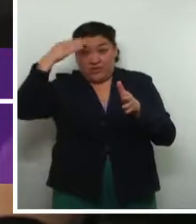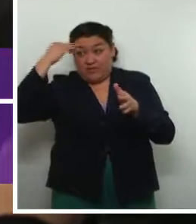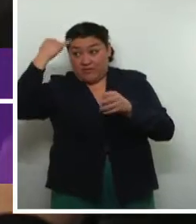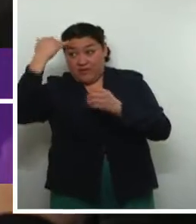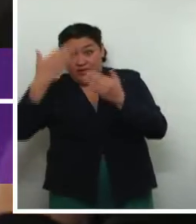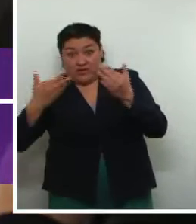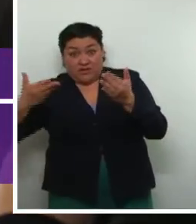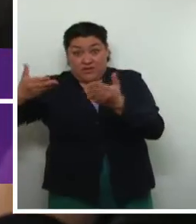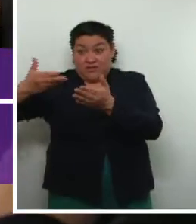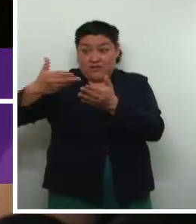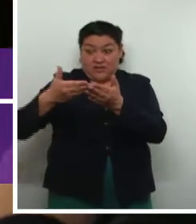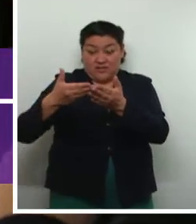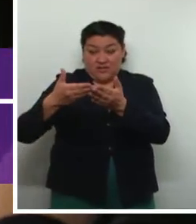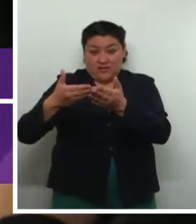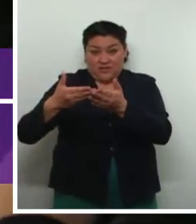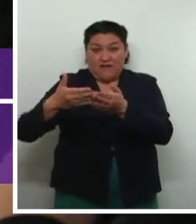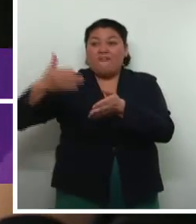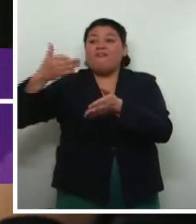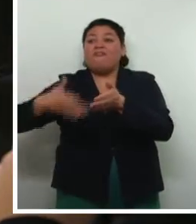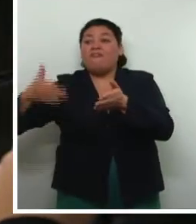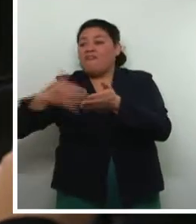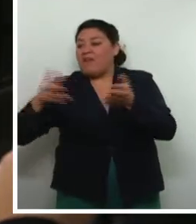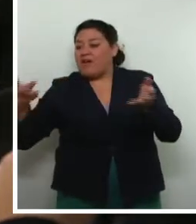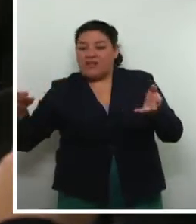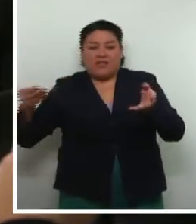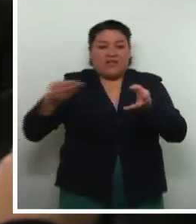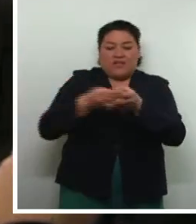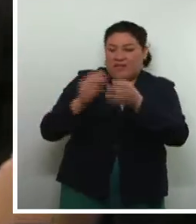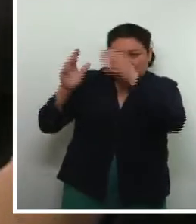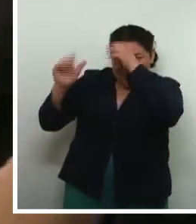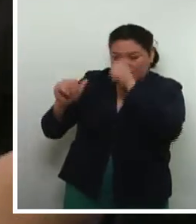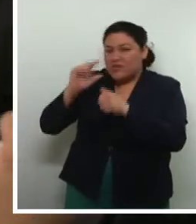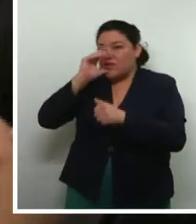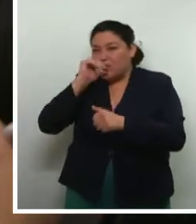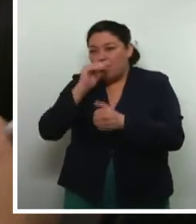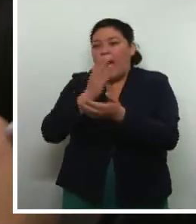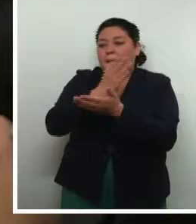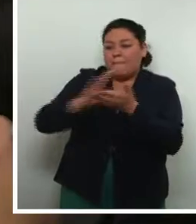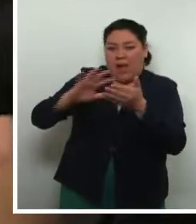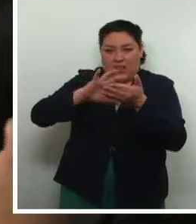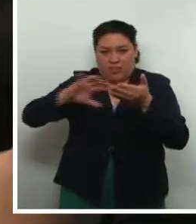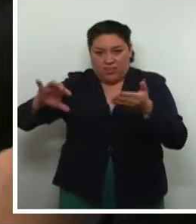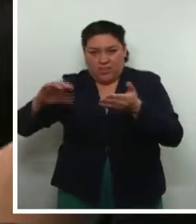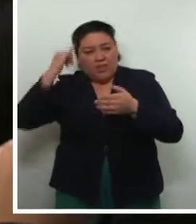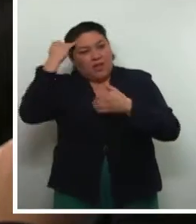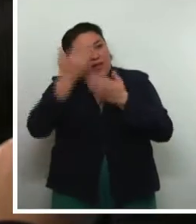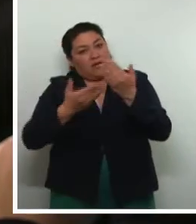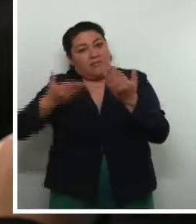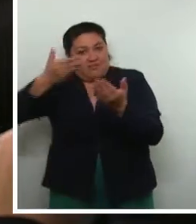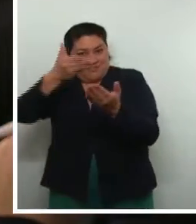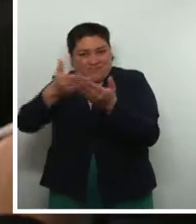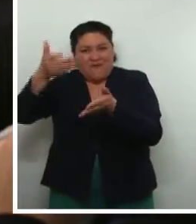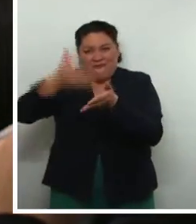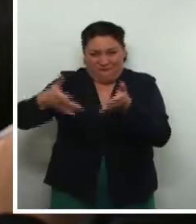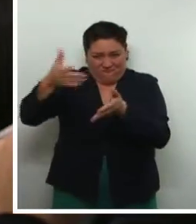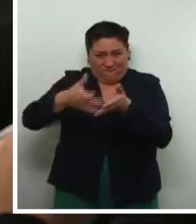incluidas las reservas que no entraron a ese acuerdo y que quedaron por tanto fuera.